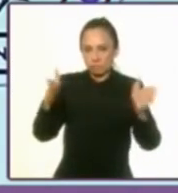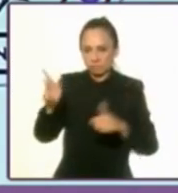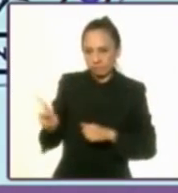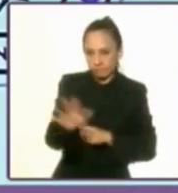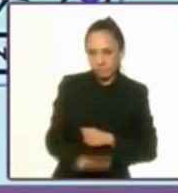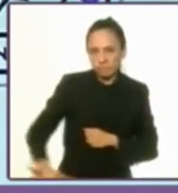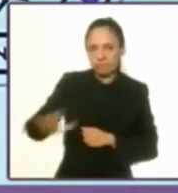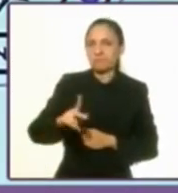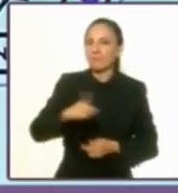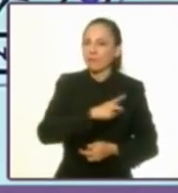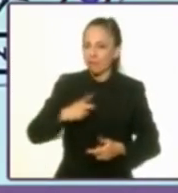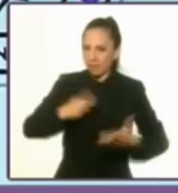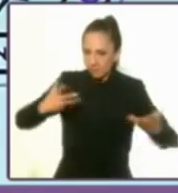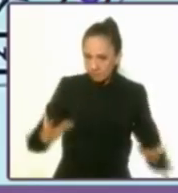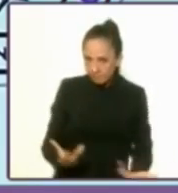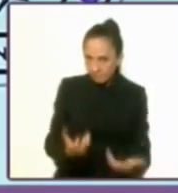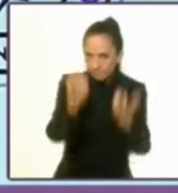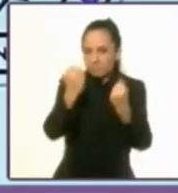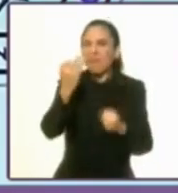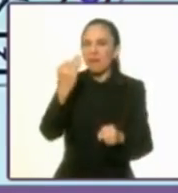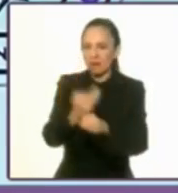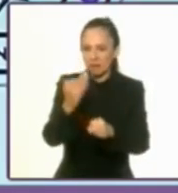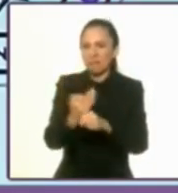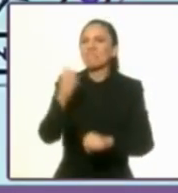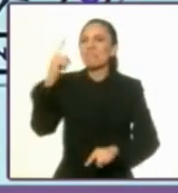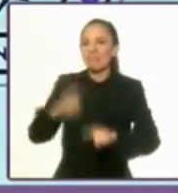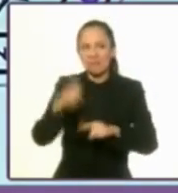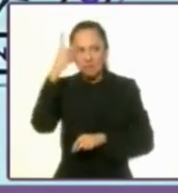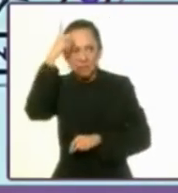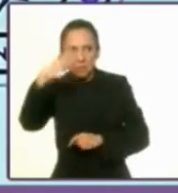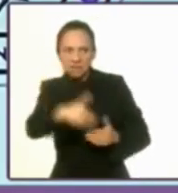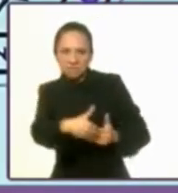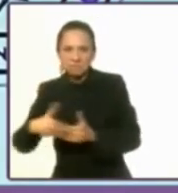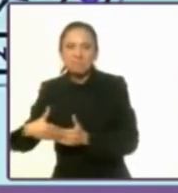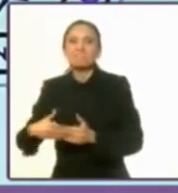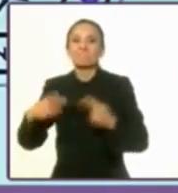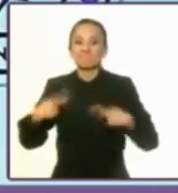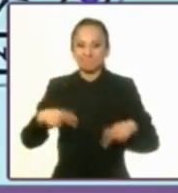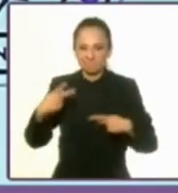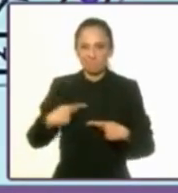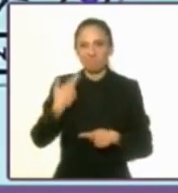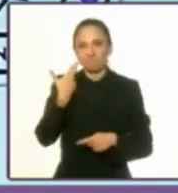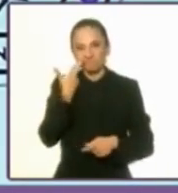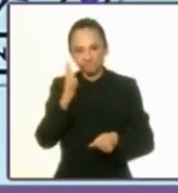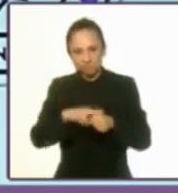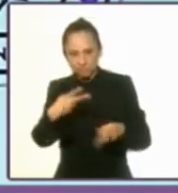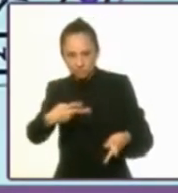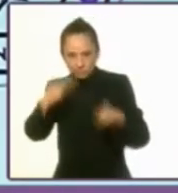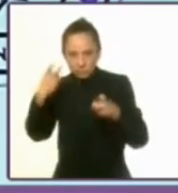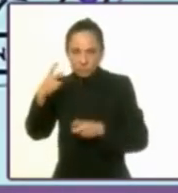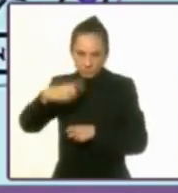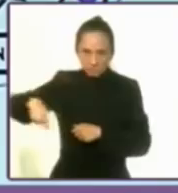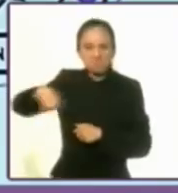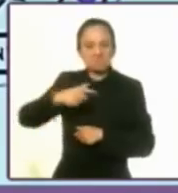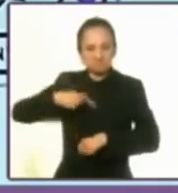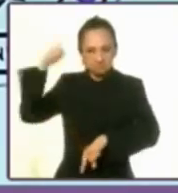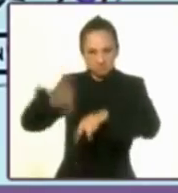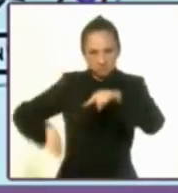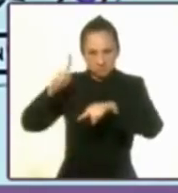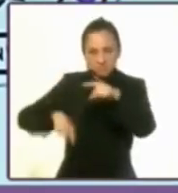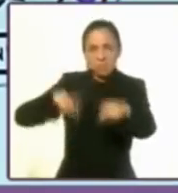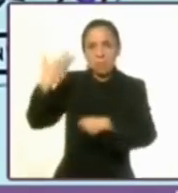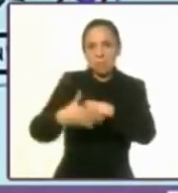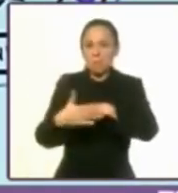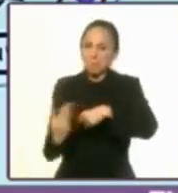espacios públicos que hoy están secuestrados por los deliberada delincuencia haré de ellos parques y espacios